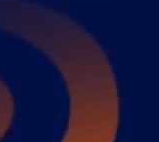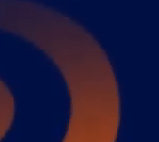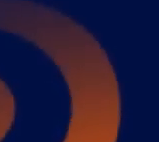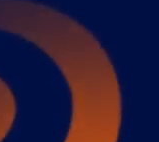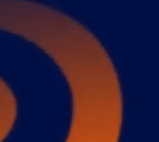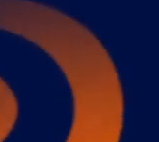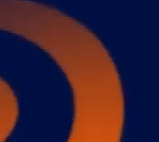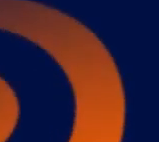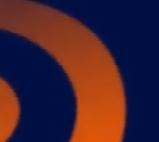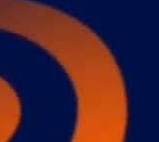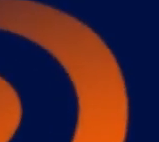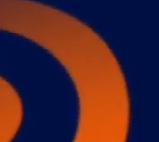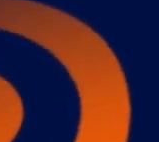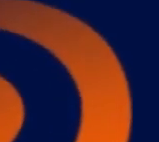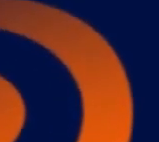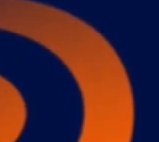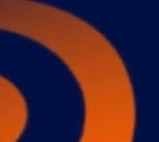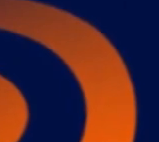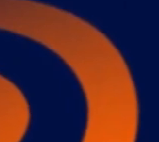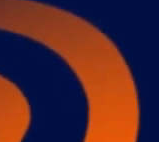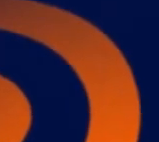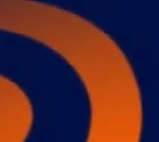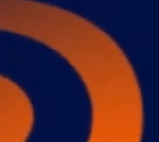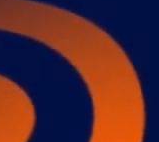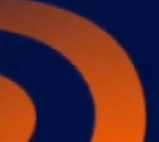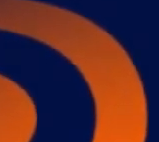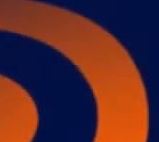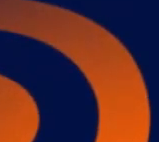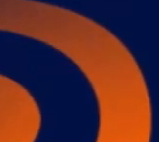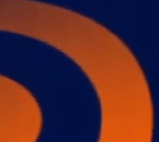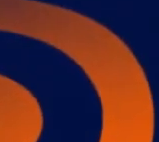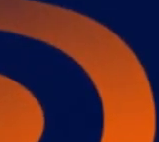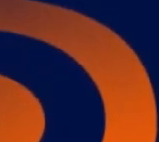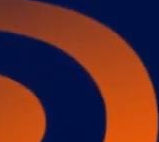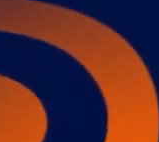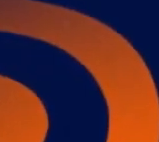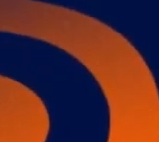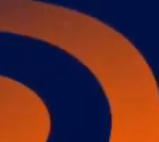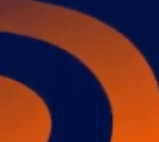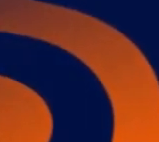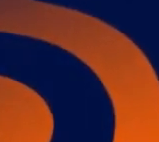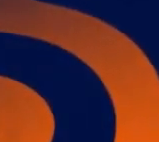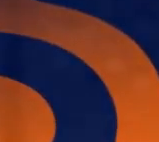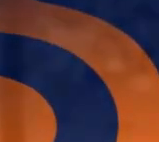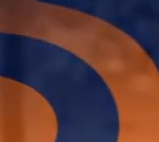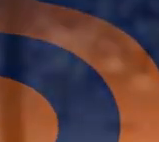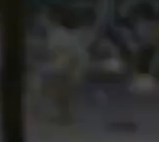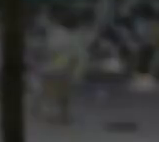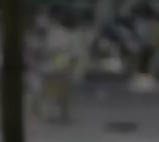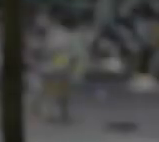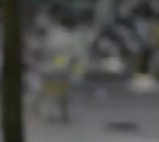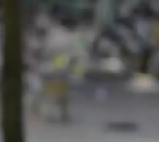Estás viendo RTVC Noticias, emisión mediodía.